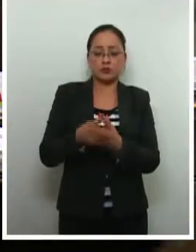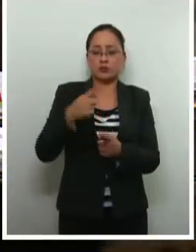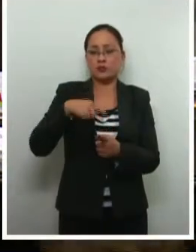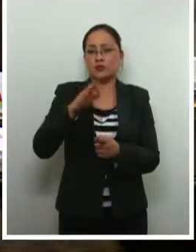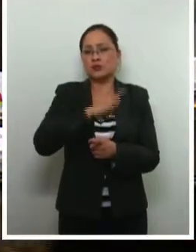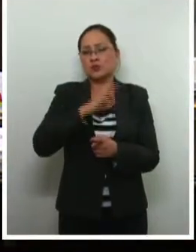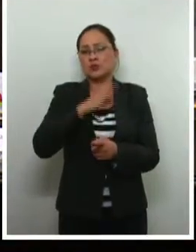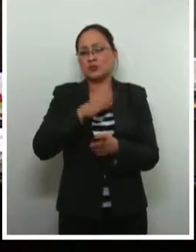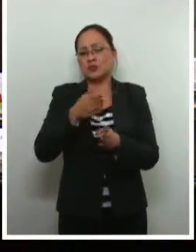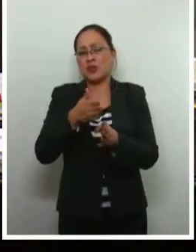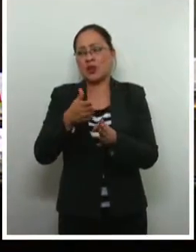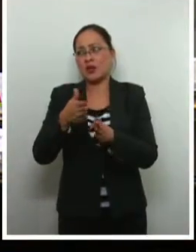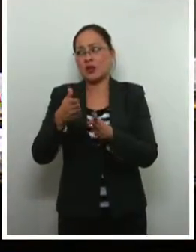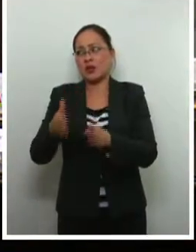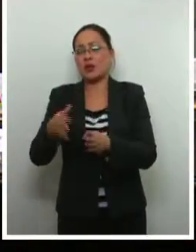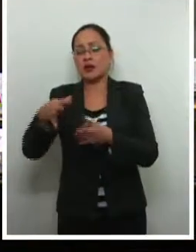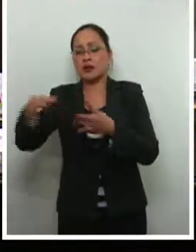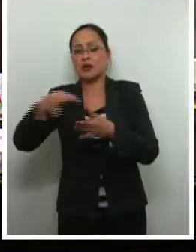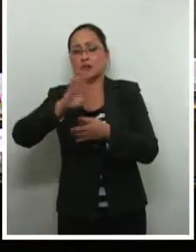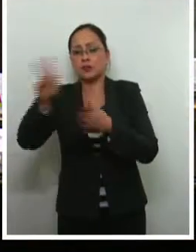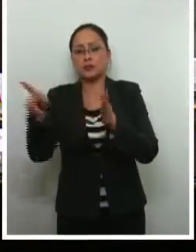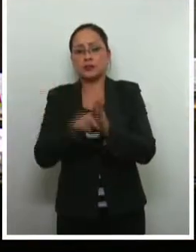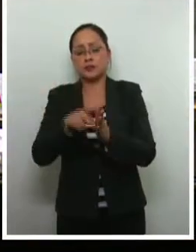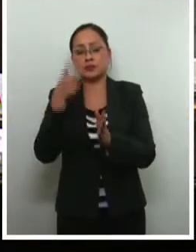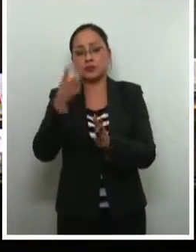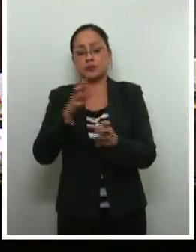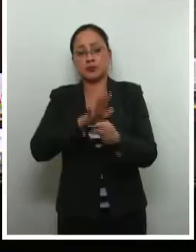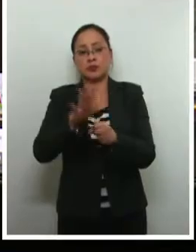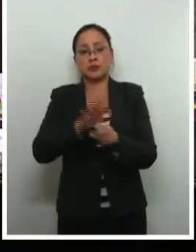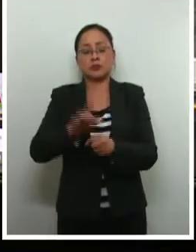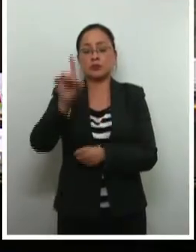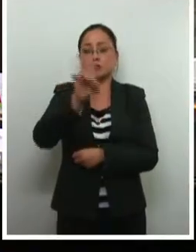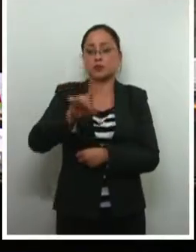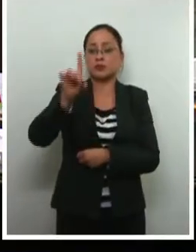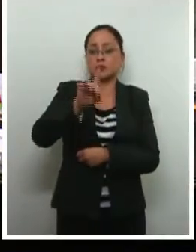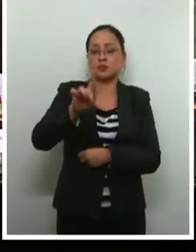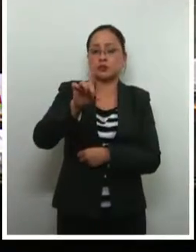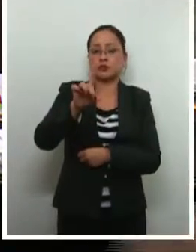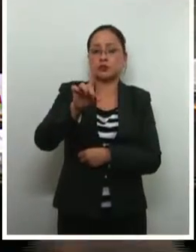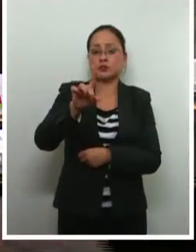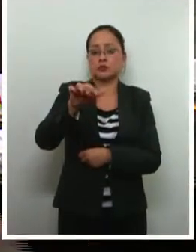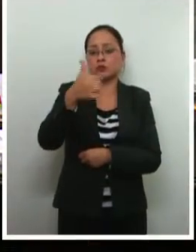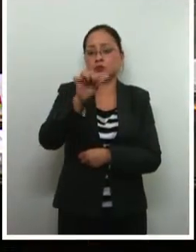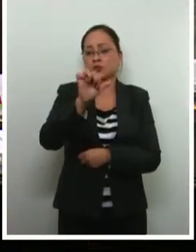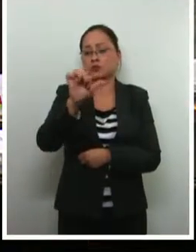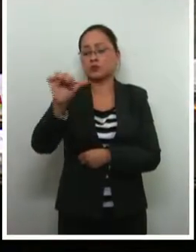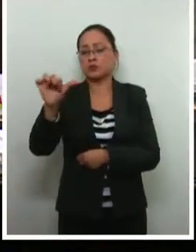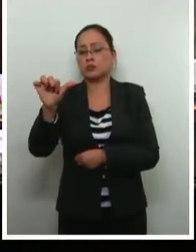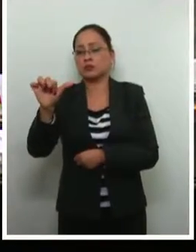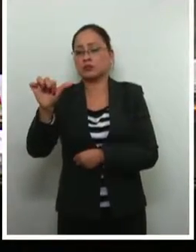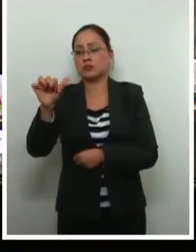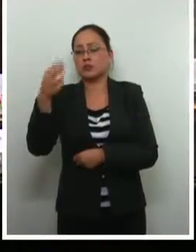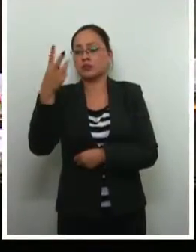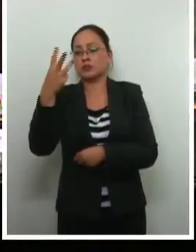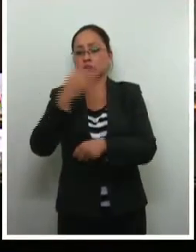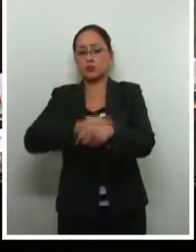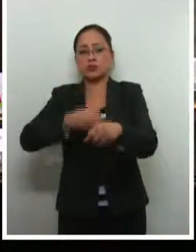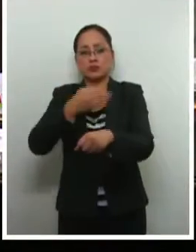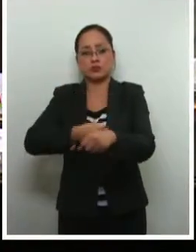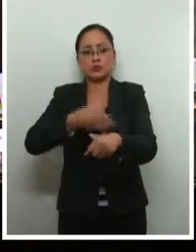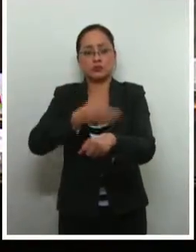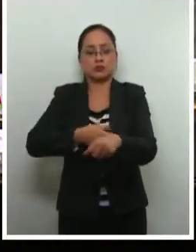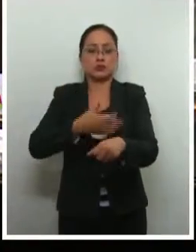podemos prorrogar de las reservas es el domingo entre las 12 y las 15